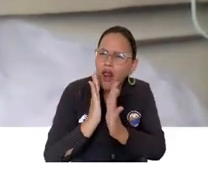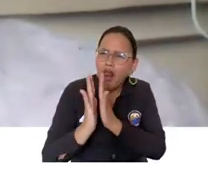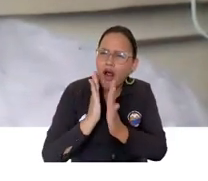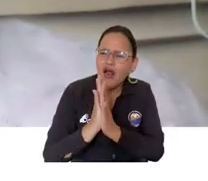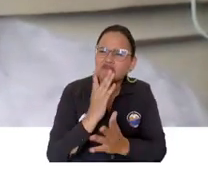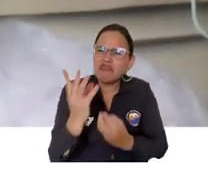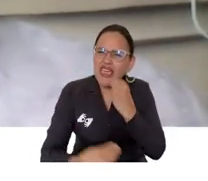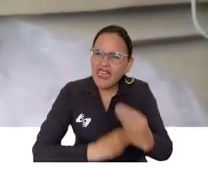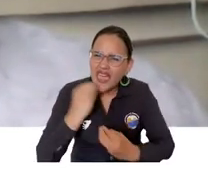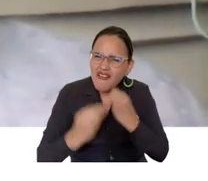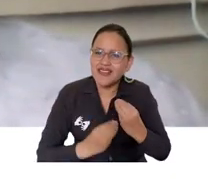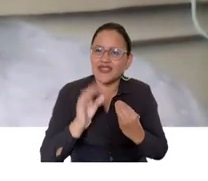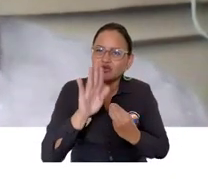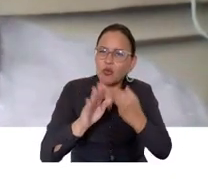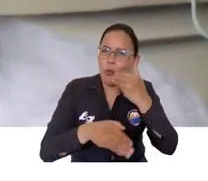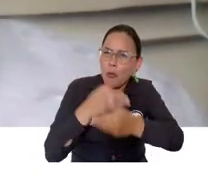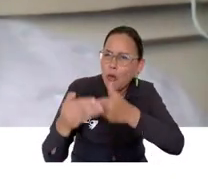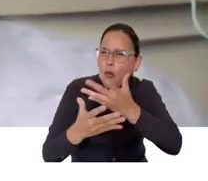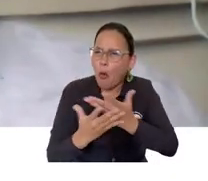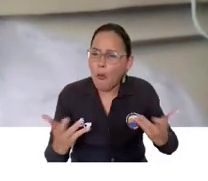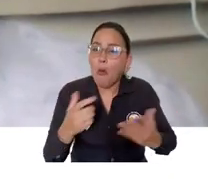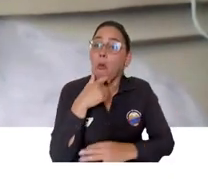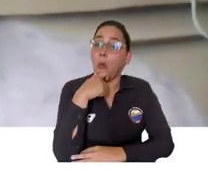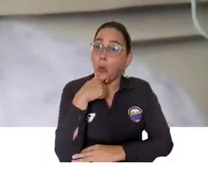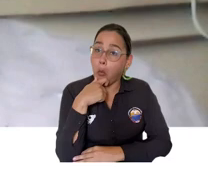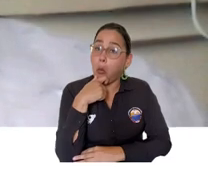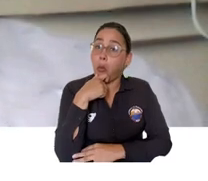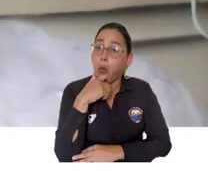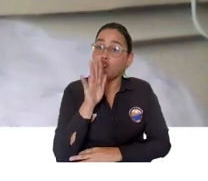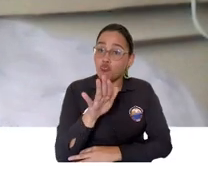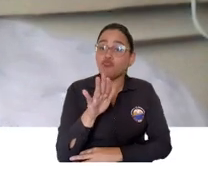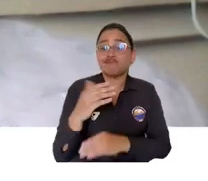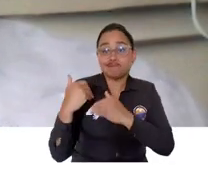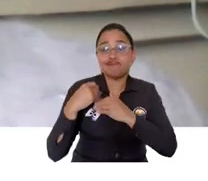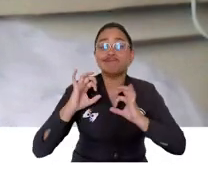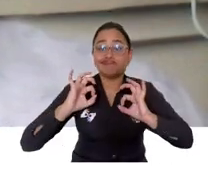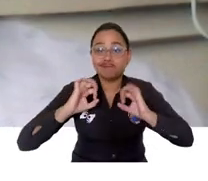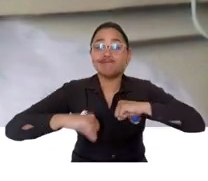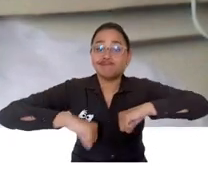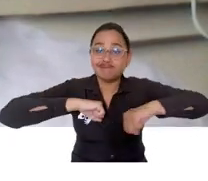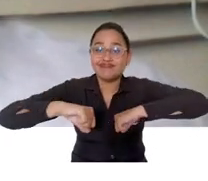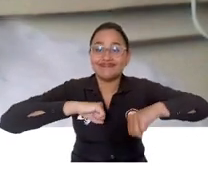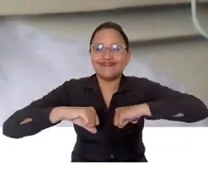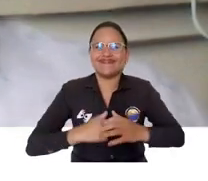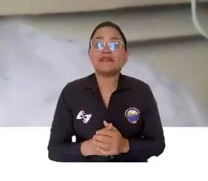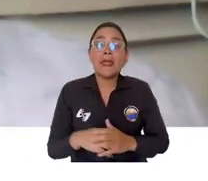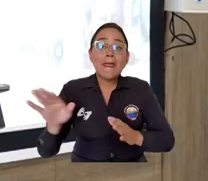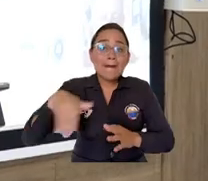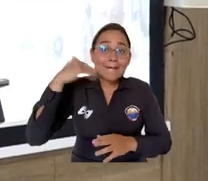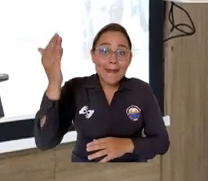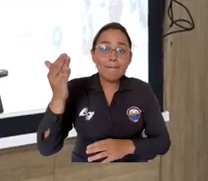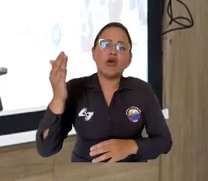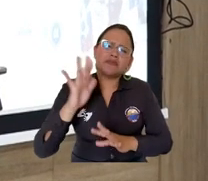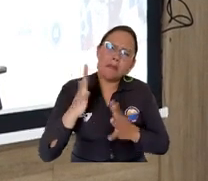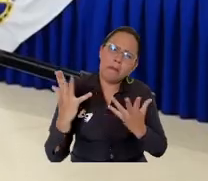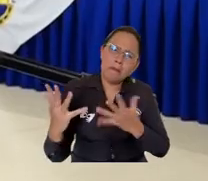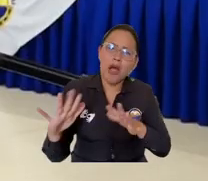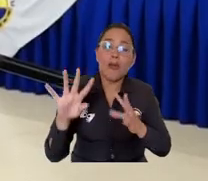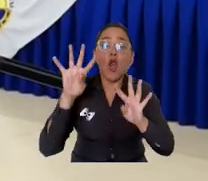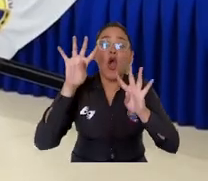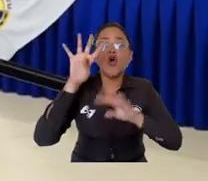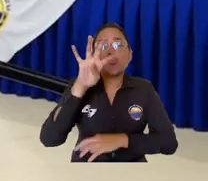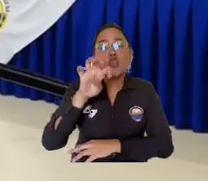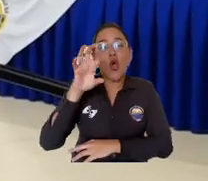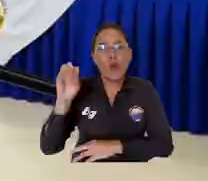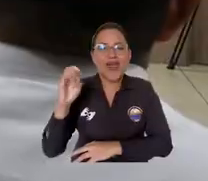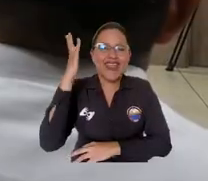compartir conmigo su trabajo y con los que he tenido la oportunidad de conversar. Los resultados de la auditoría